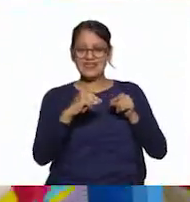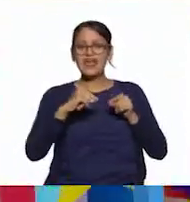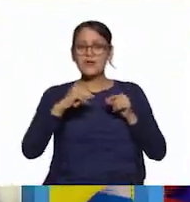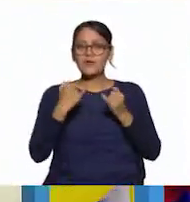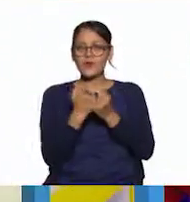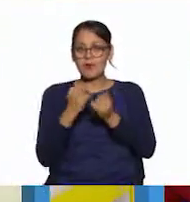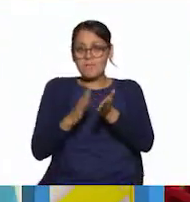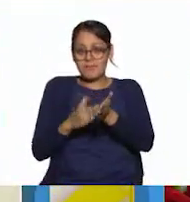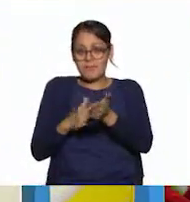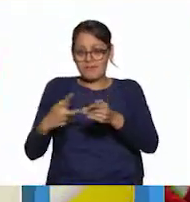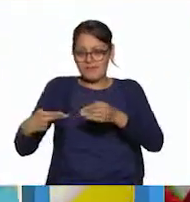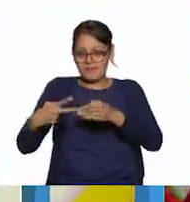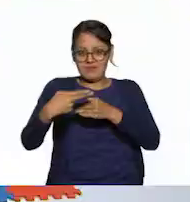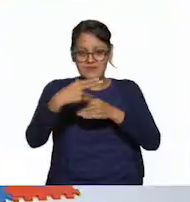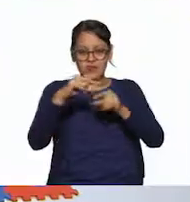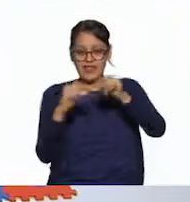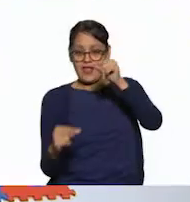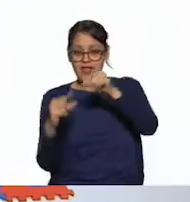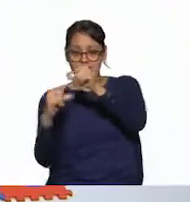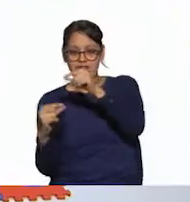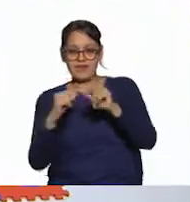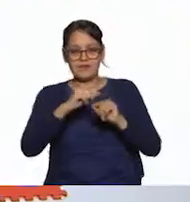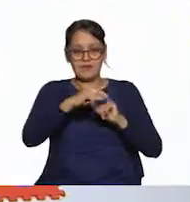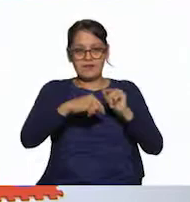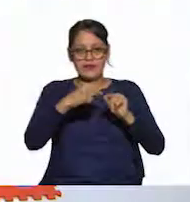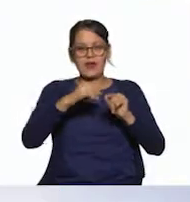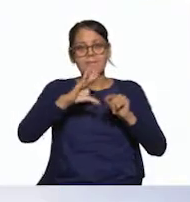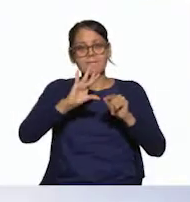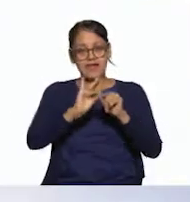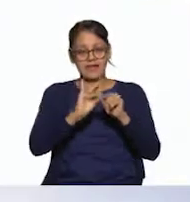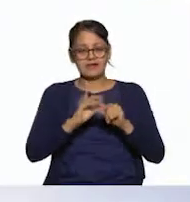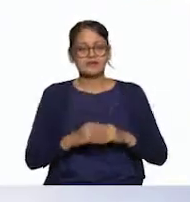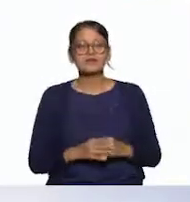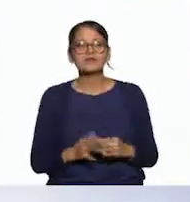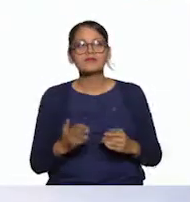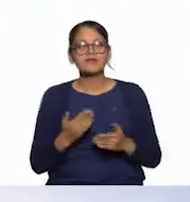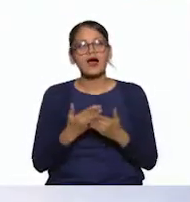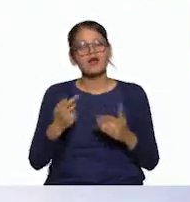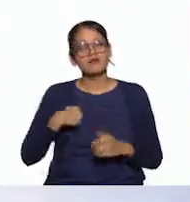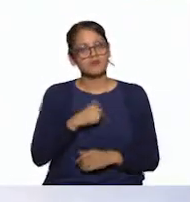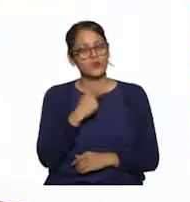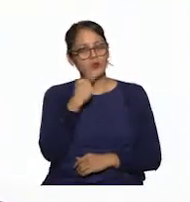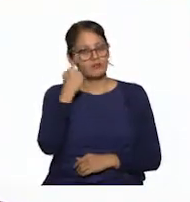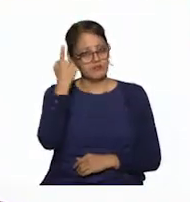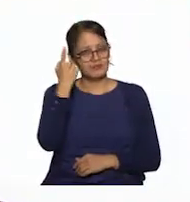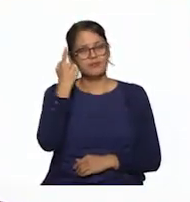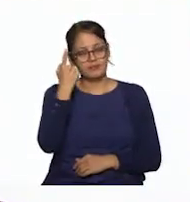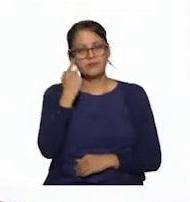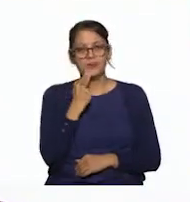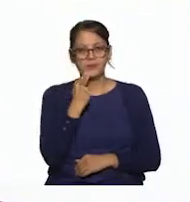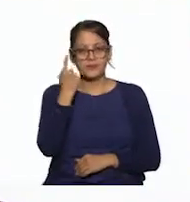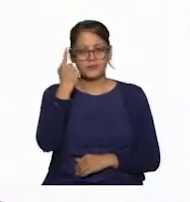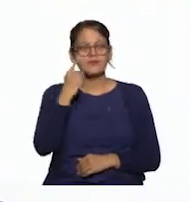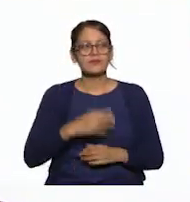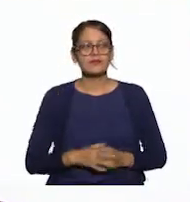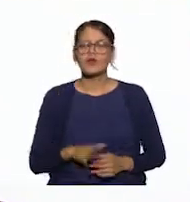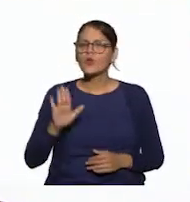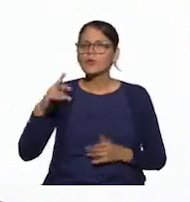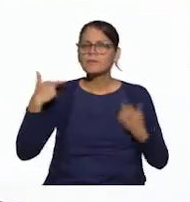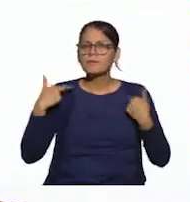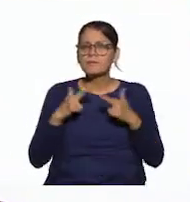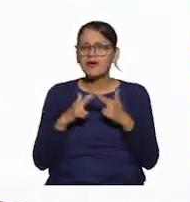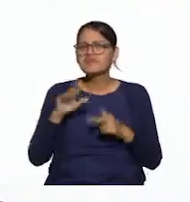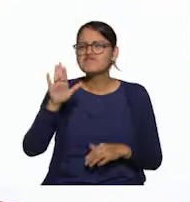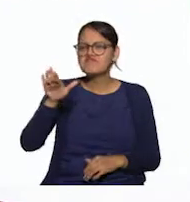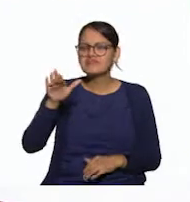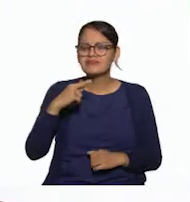así papelitos es. Que encuentren. Vamos a ocupar por el momento solamente uno de ellos. Solamente uno. Y maestro, ¿me puedes?